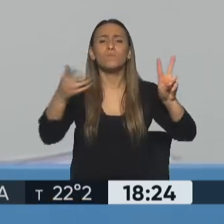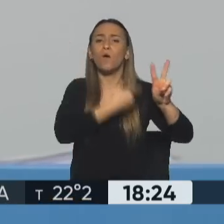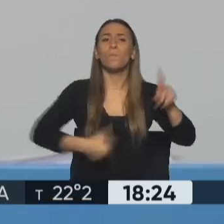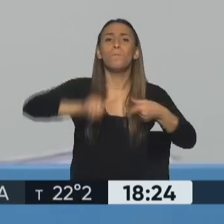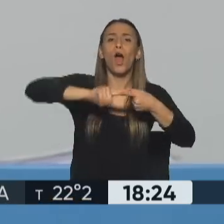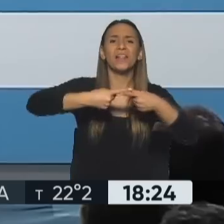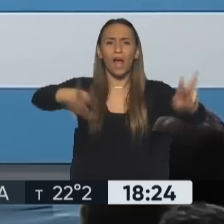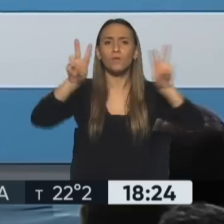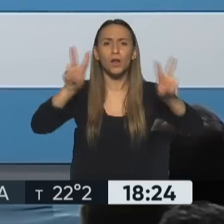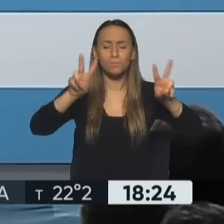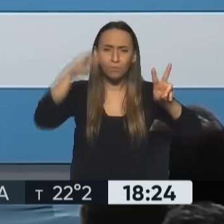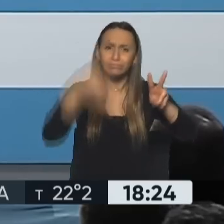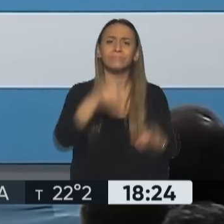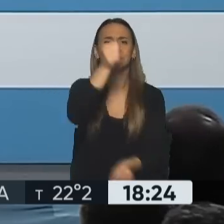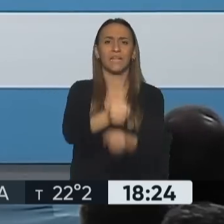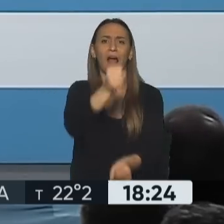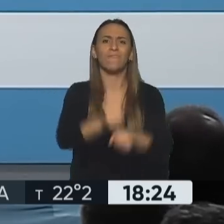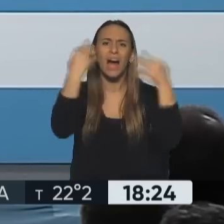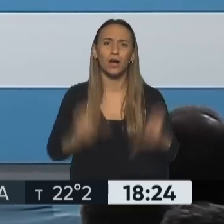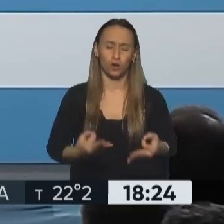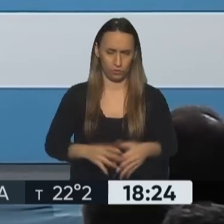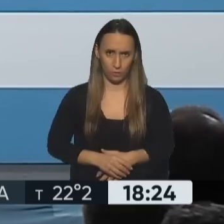trabajo. El peronismo